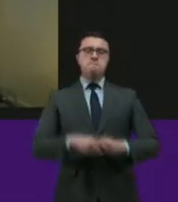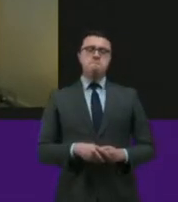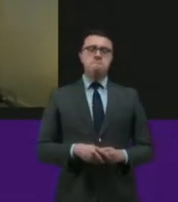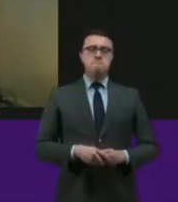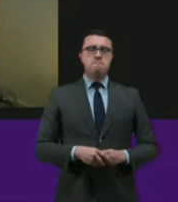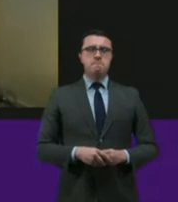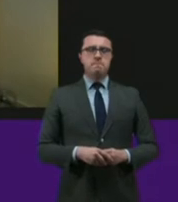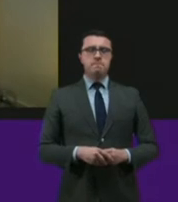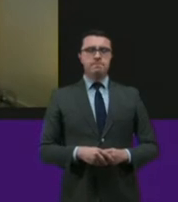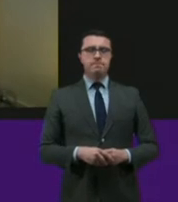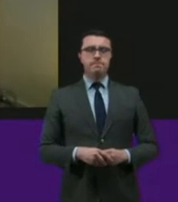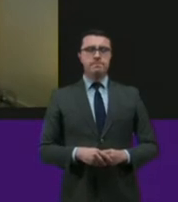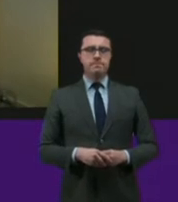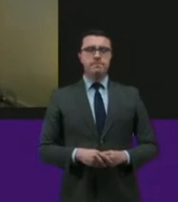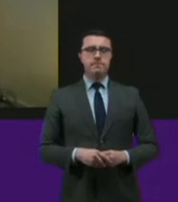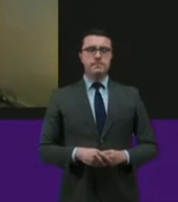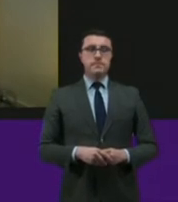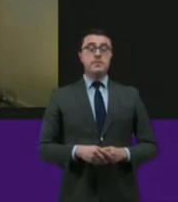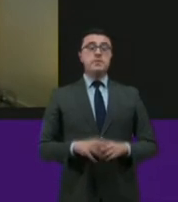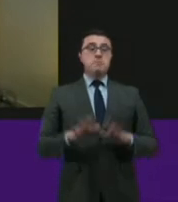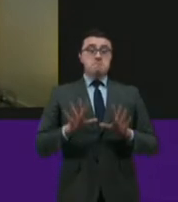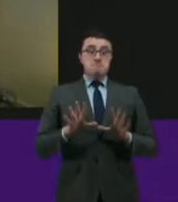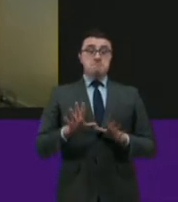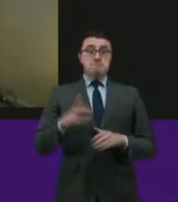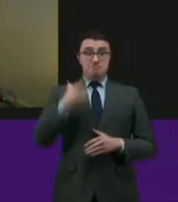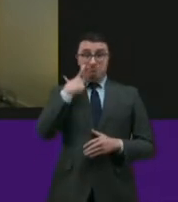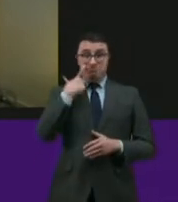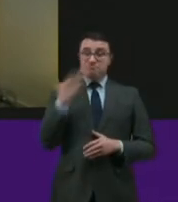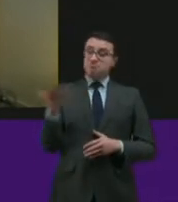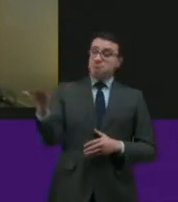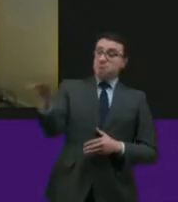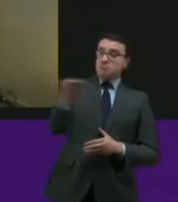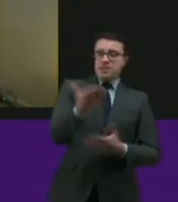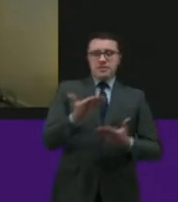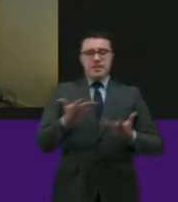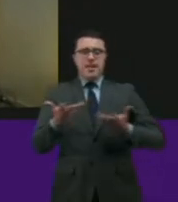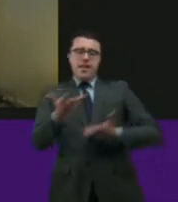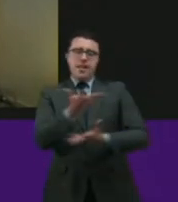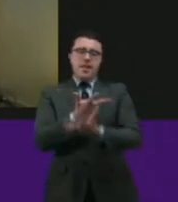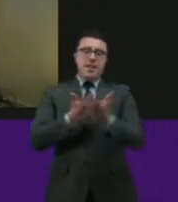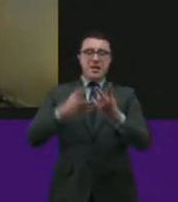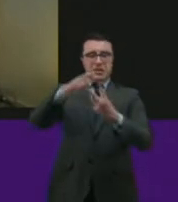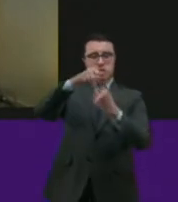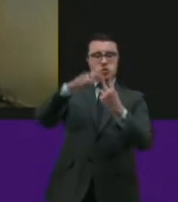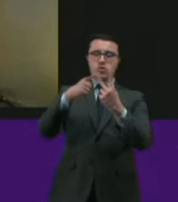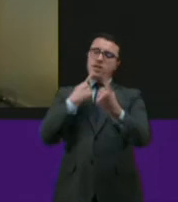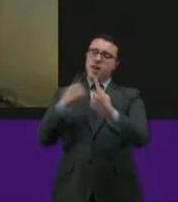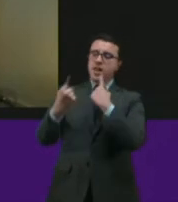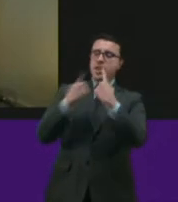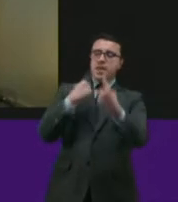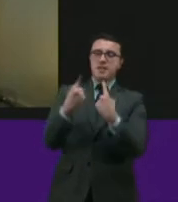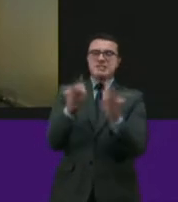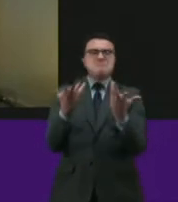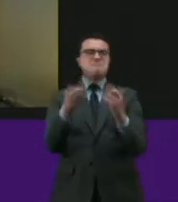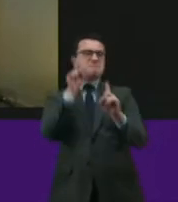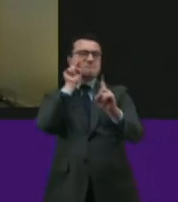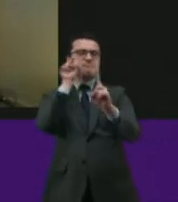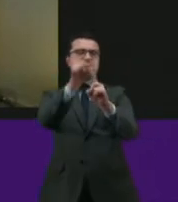Bueno, yo los voy a dejar ustedes ahí un rato conversando, Alejo y Hernando. La idea es que